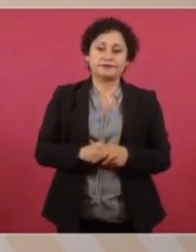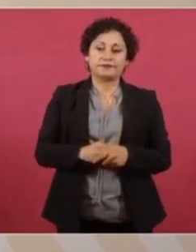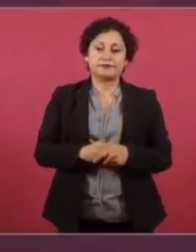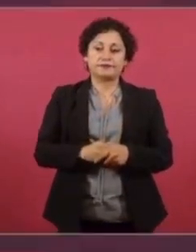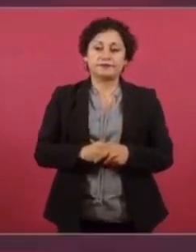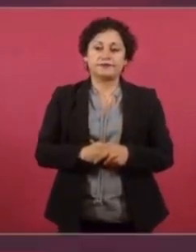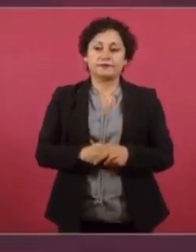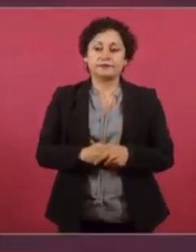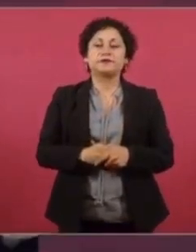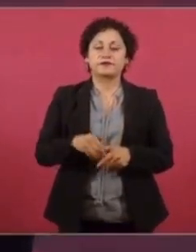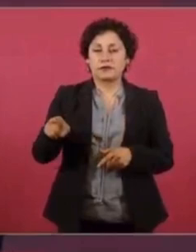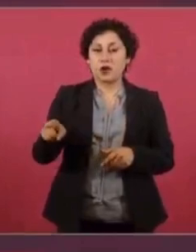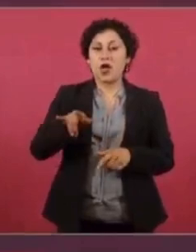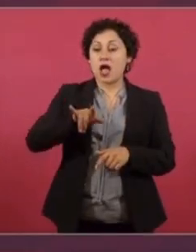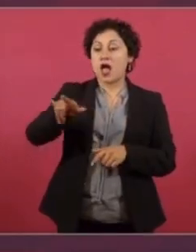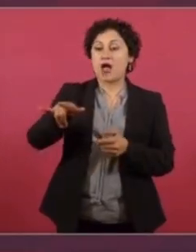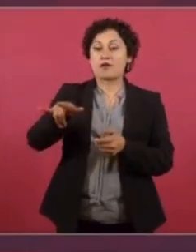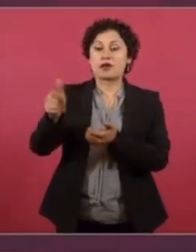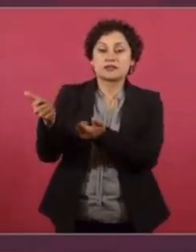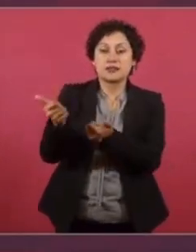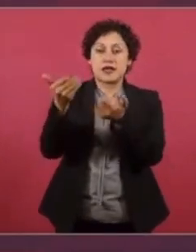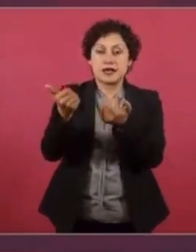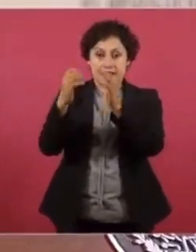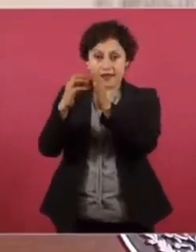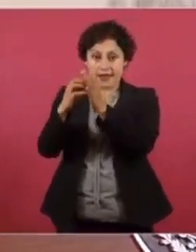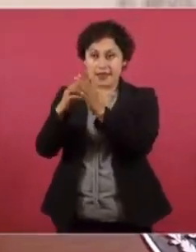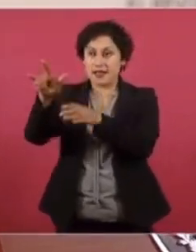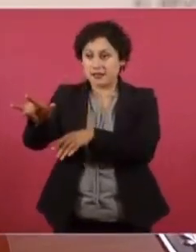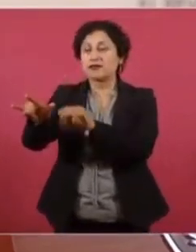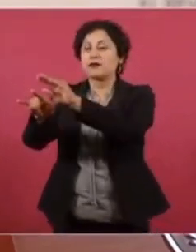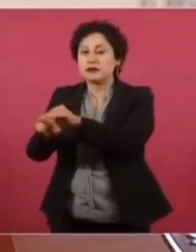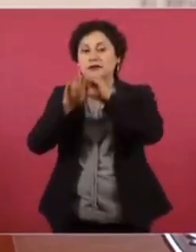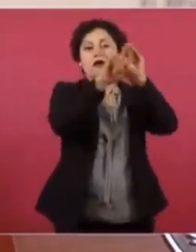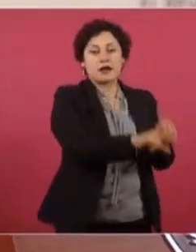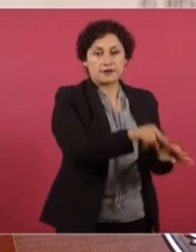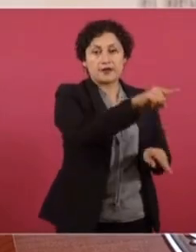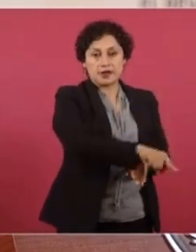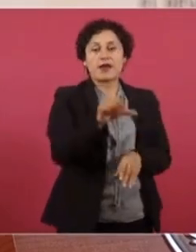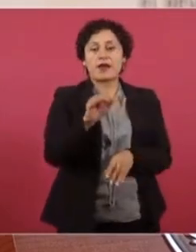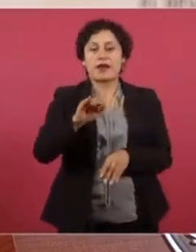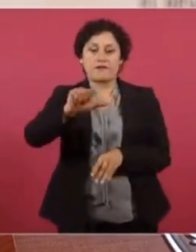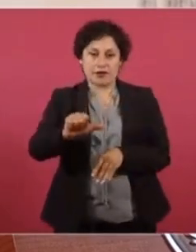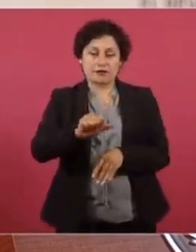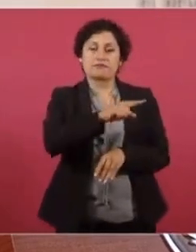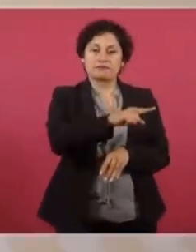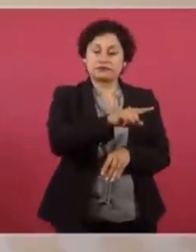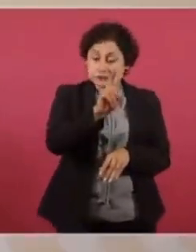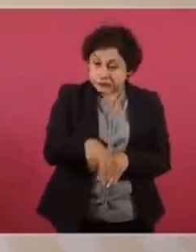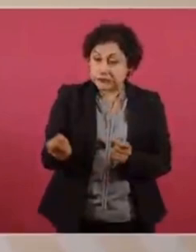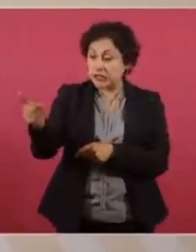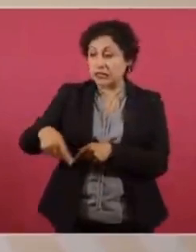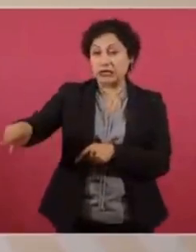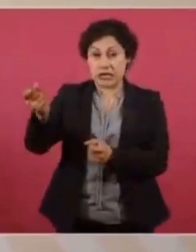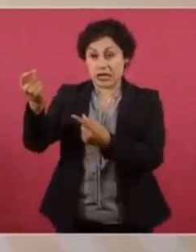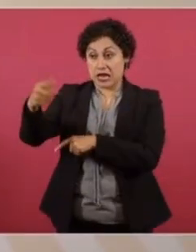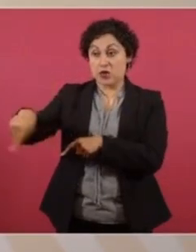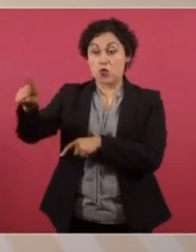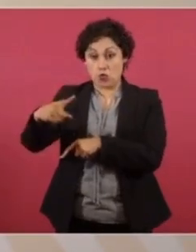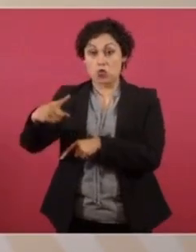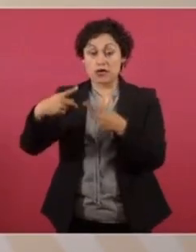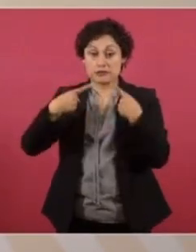los aviones de carga al aeropuerto Felipe Ángeles oposición incluso de organismos